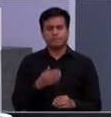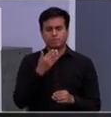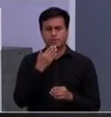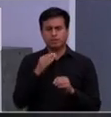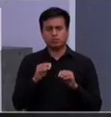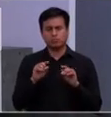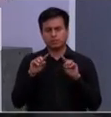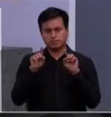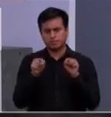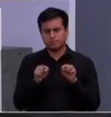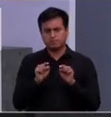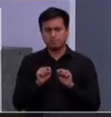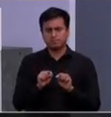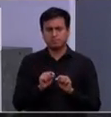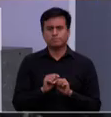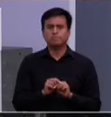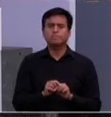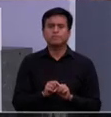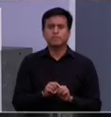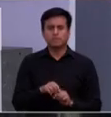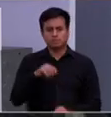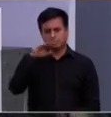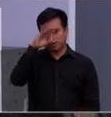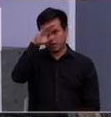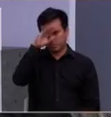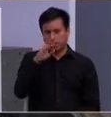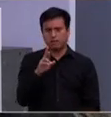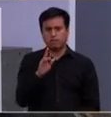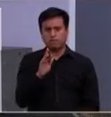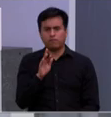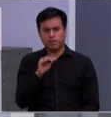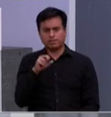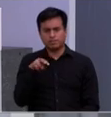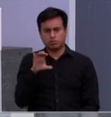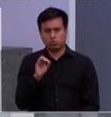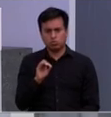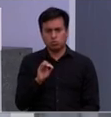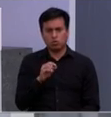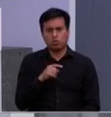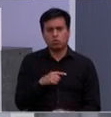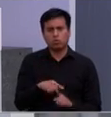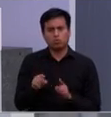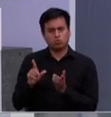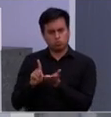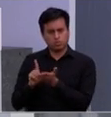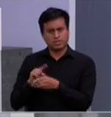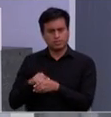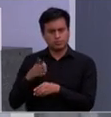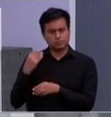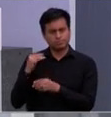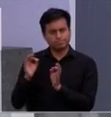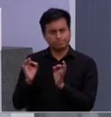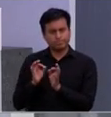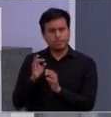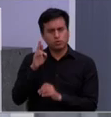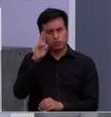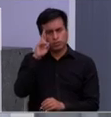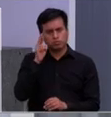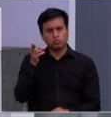un paréntesis. El Papa Francisco, en otro contexto, nos recuerda